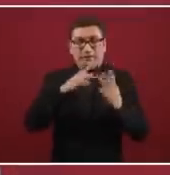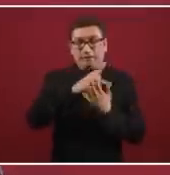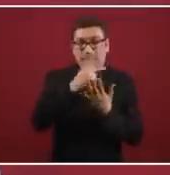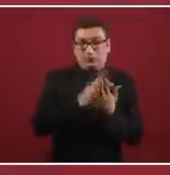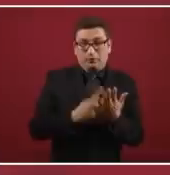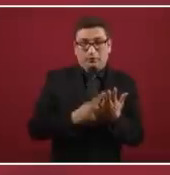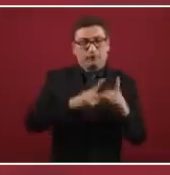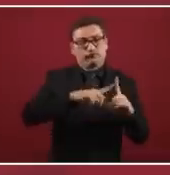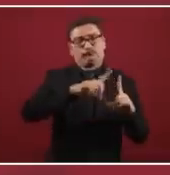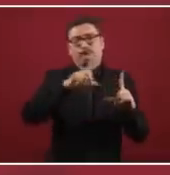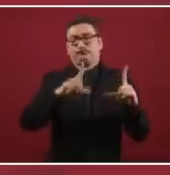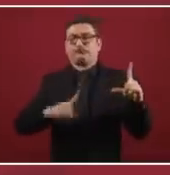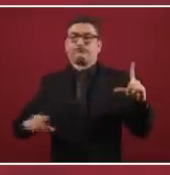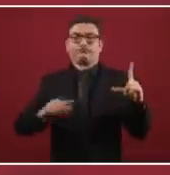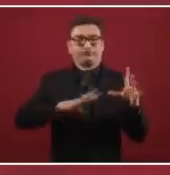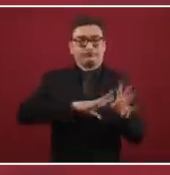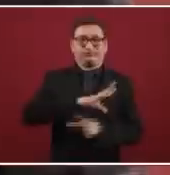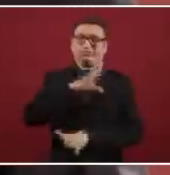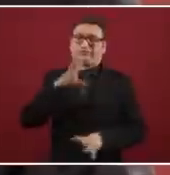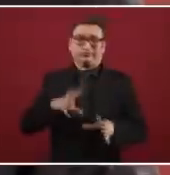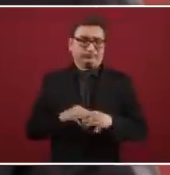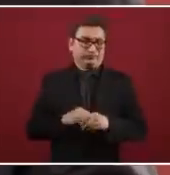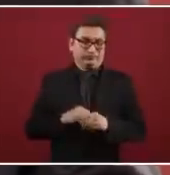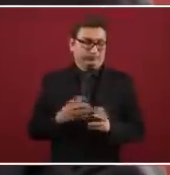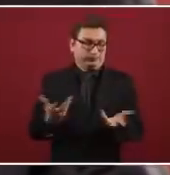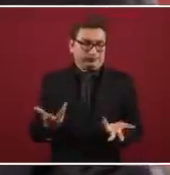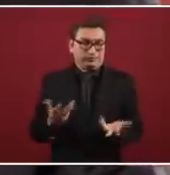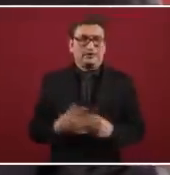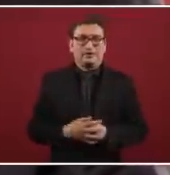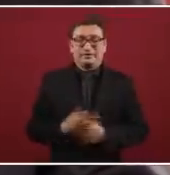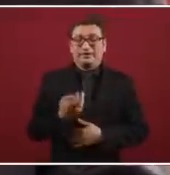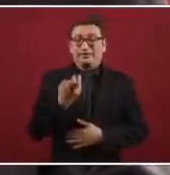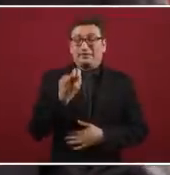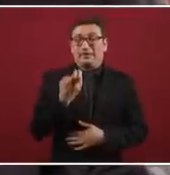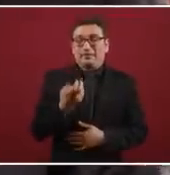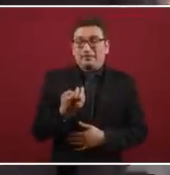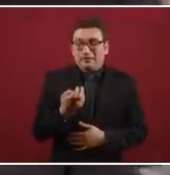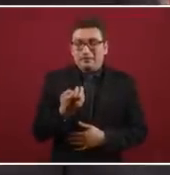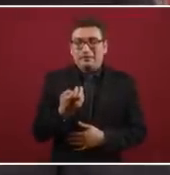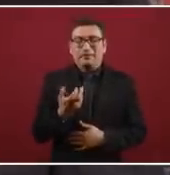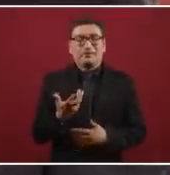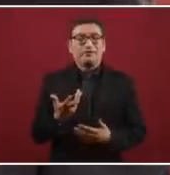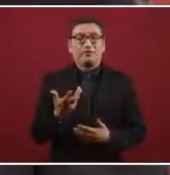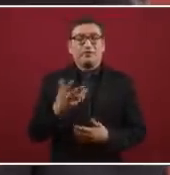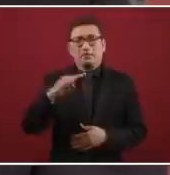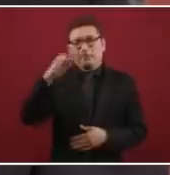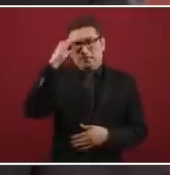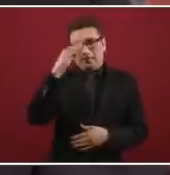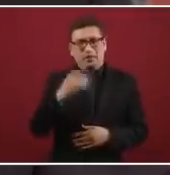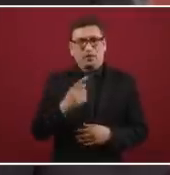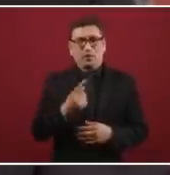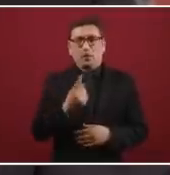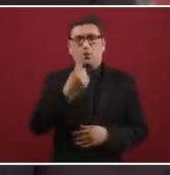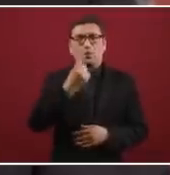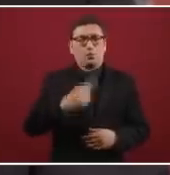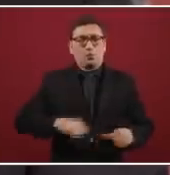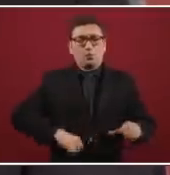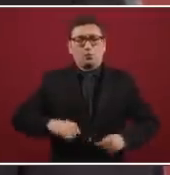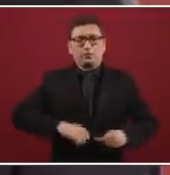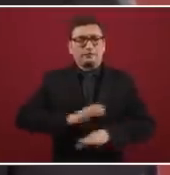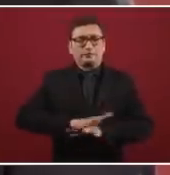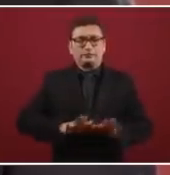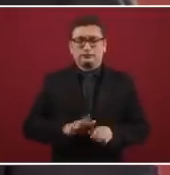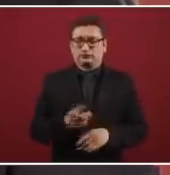Entonces, por eso no es solo una actividad, y era